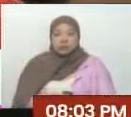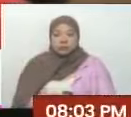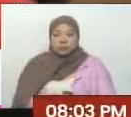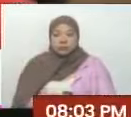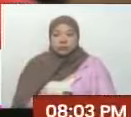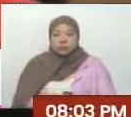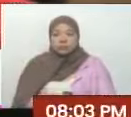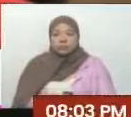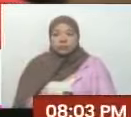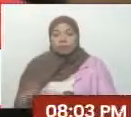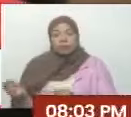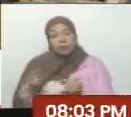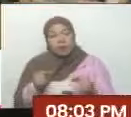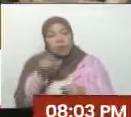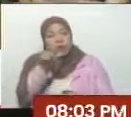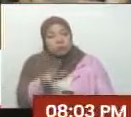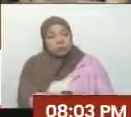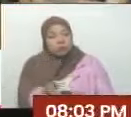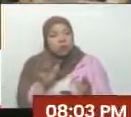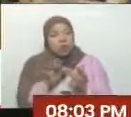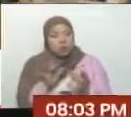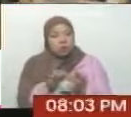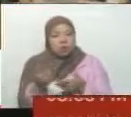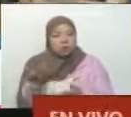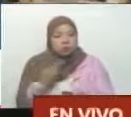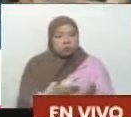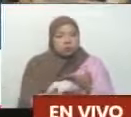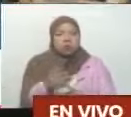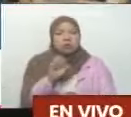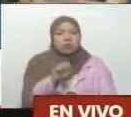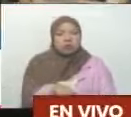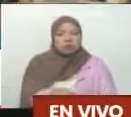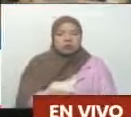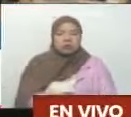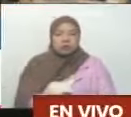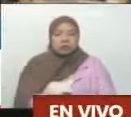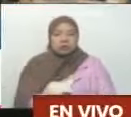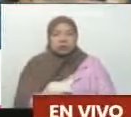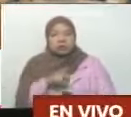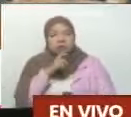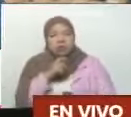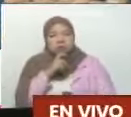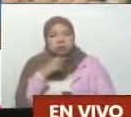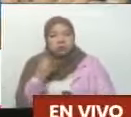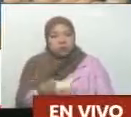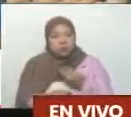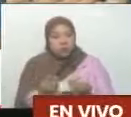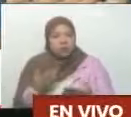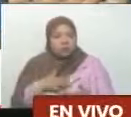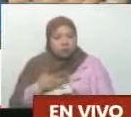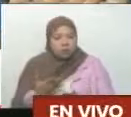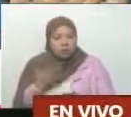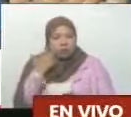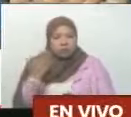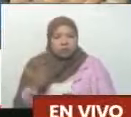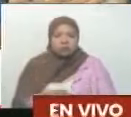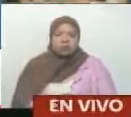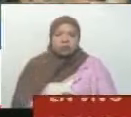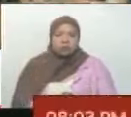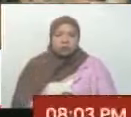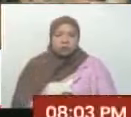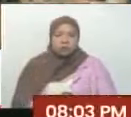Nada más que hay que hablar con la gente. Y la gente te va a decir, no es difícil, pero vamos a hacer tal cosa, chicos.